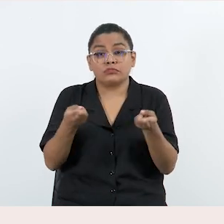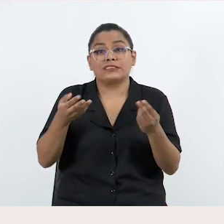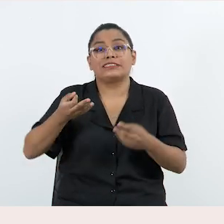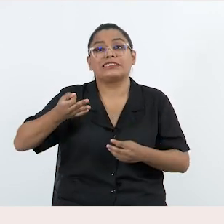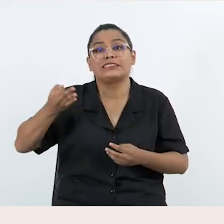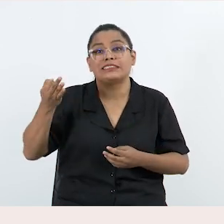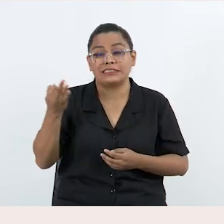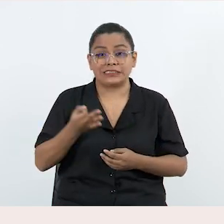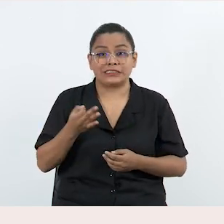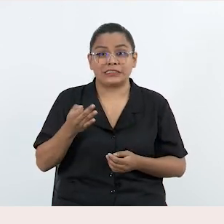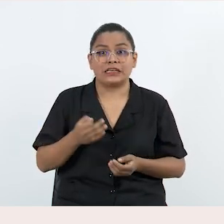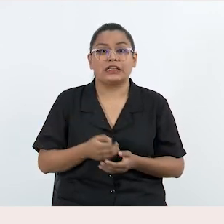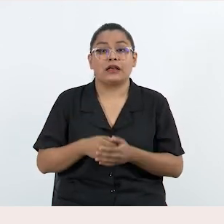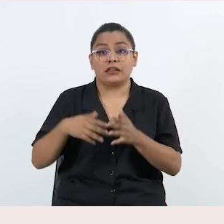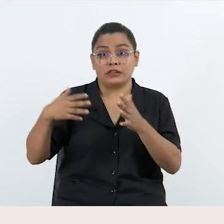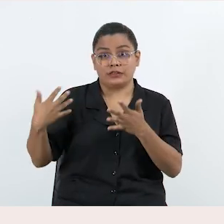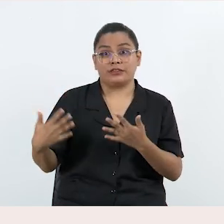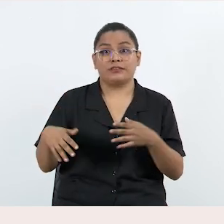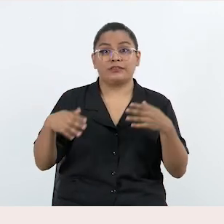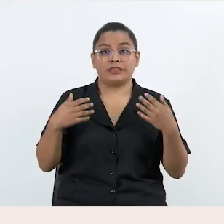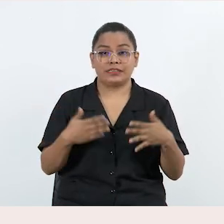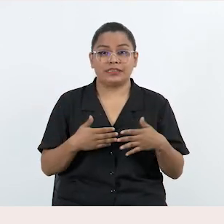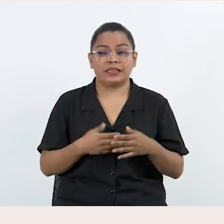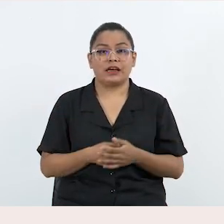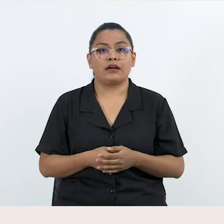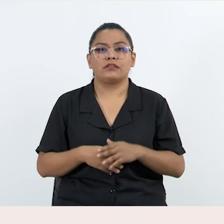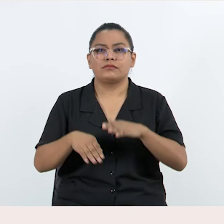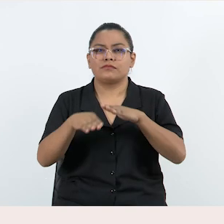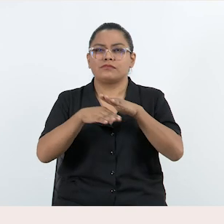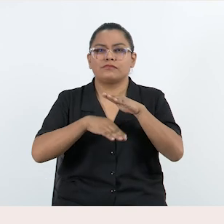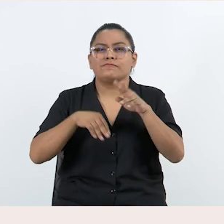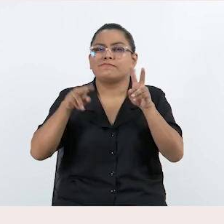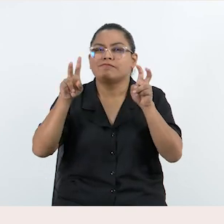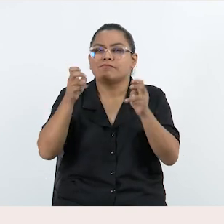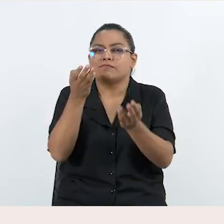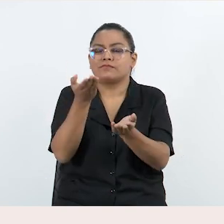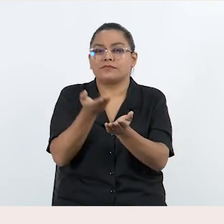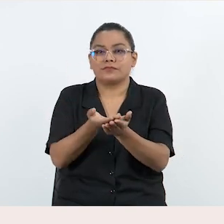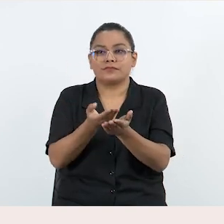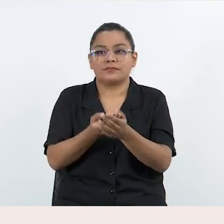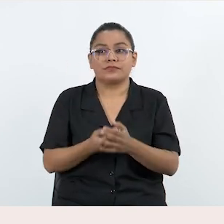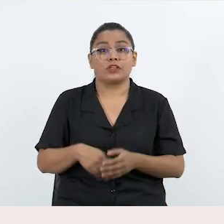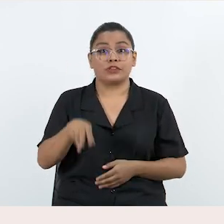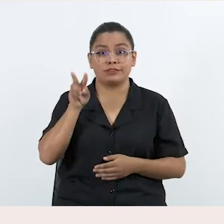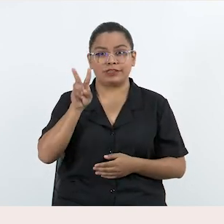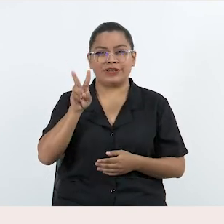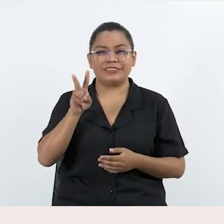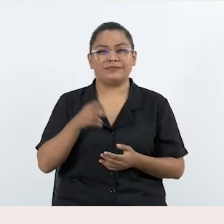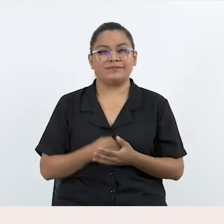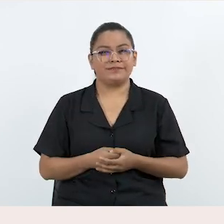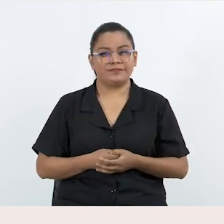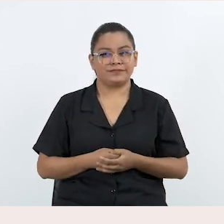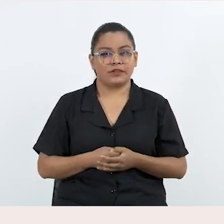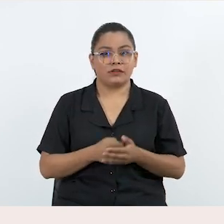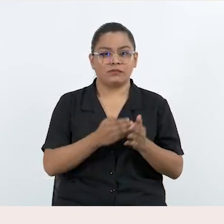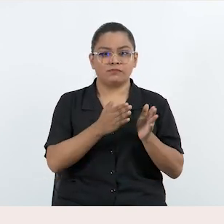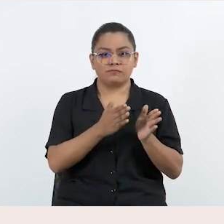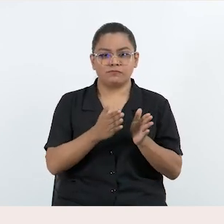que necesitará para llevar a cabo la actividad, basándose en el tema propuesto. Paso